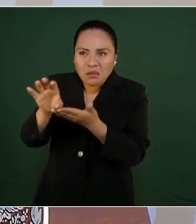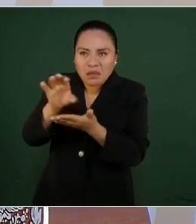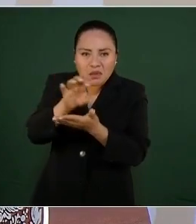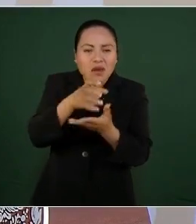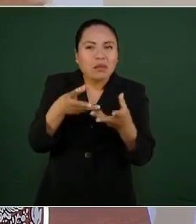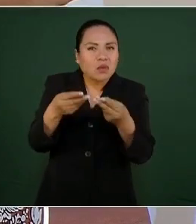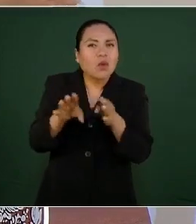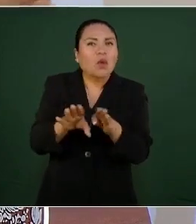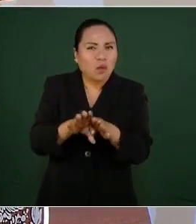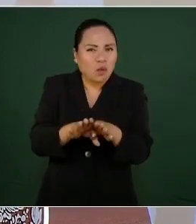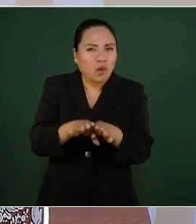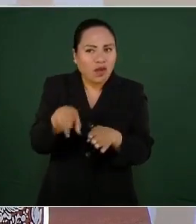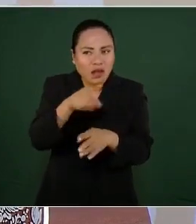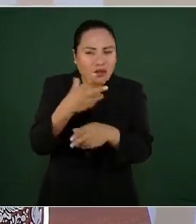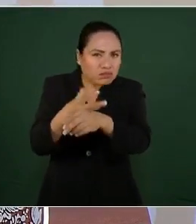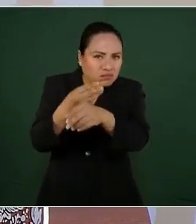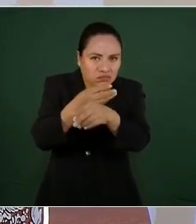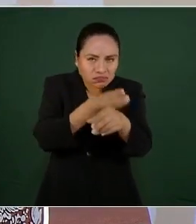y todos